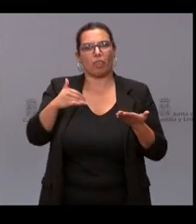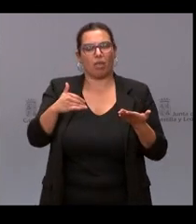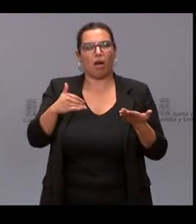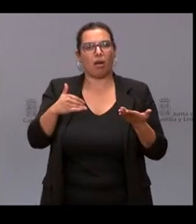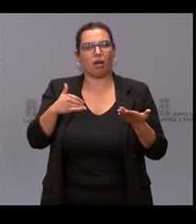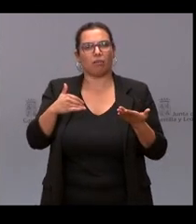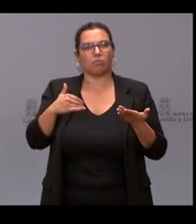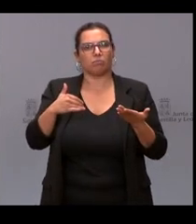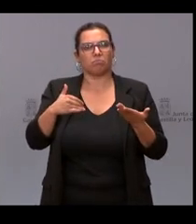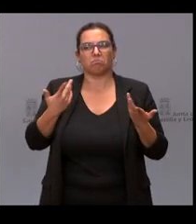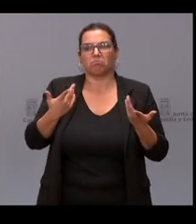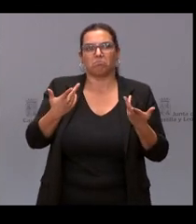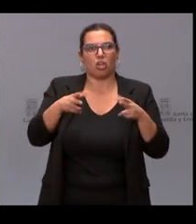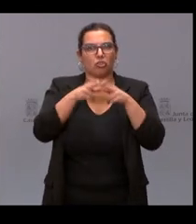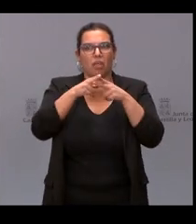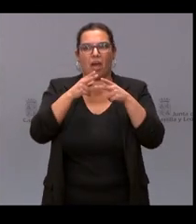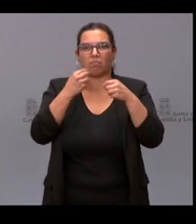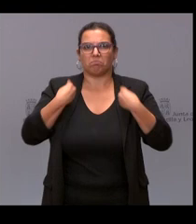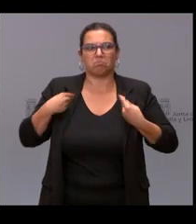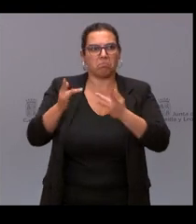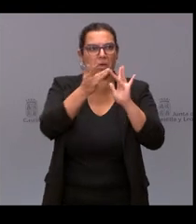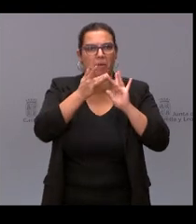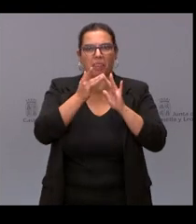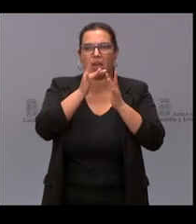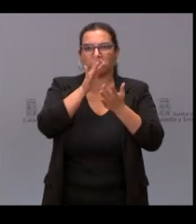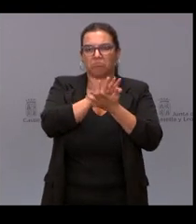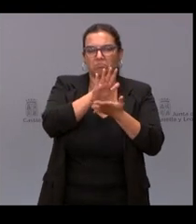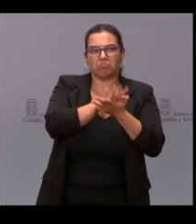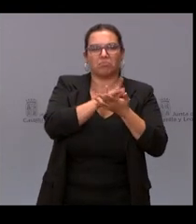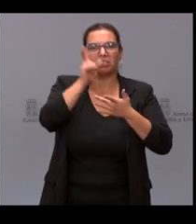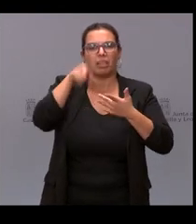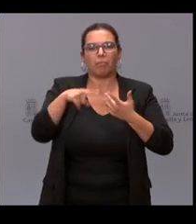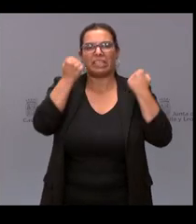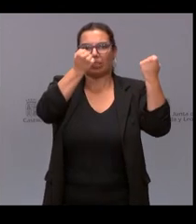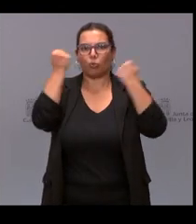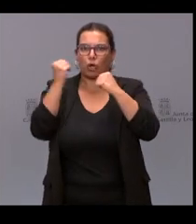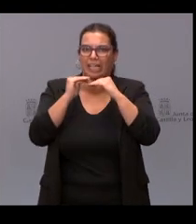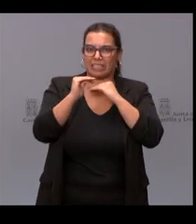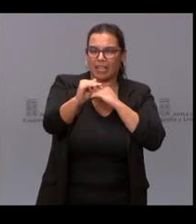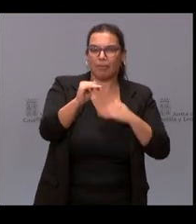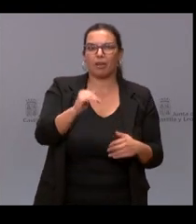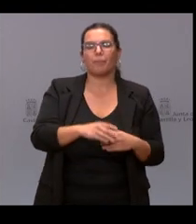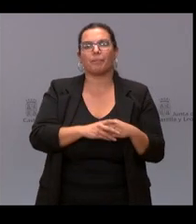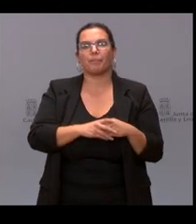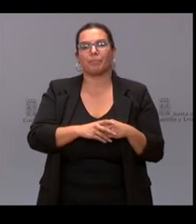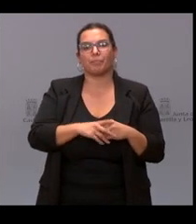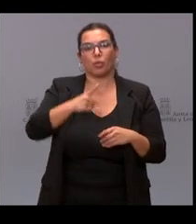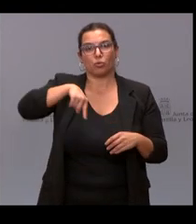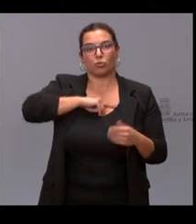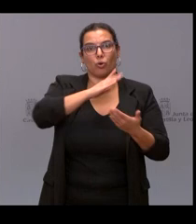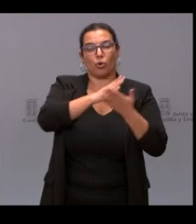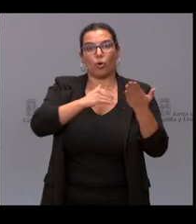paz social, somos una comunidad autónoma con estabilidad institucional, somos una comunidad autónoma con